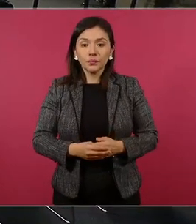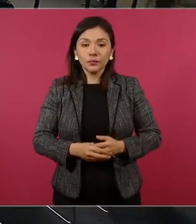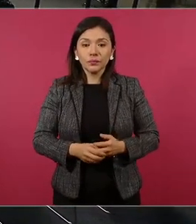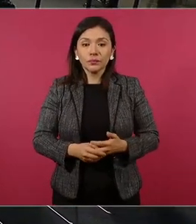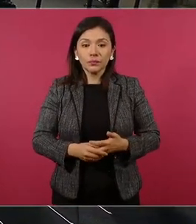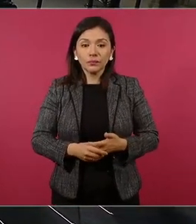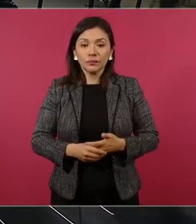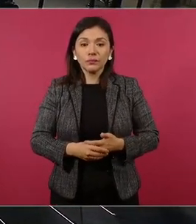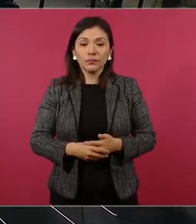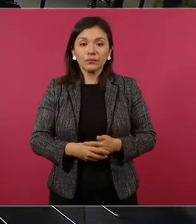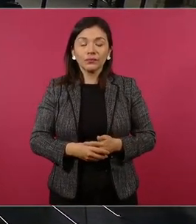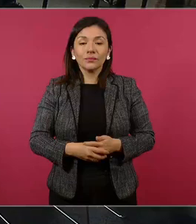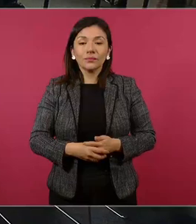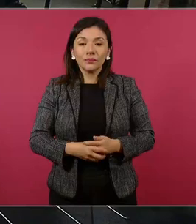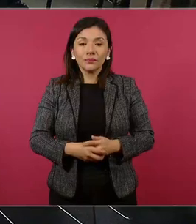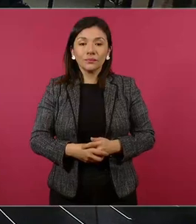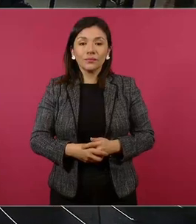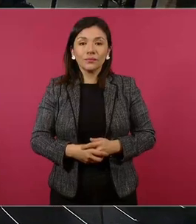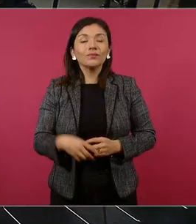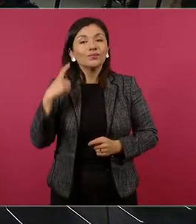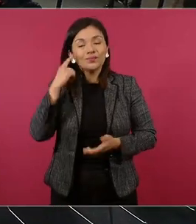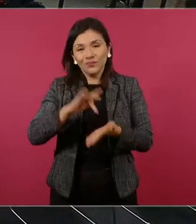adelante Gracias